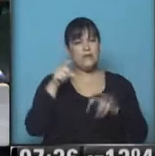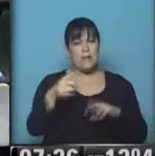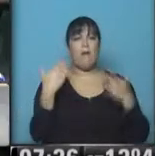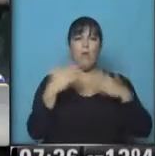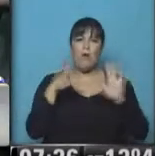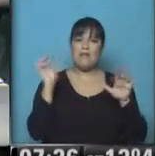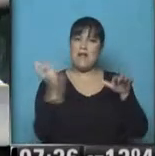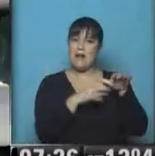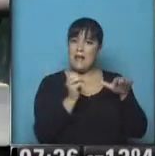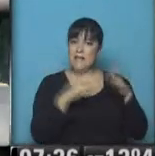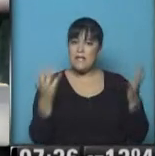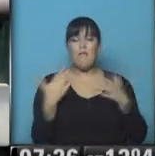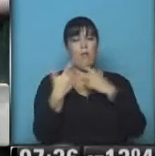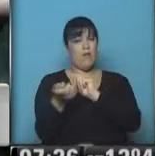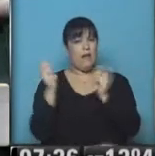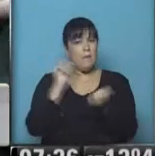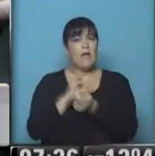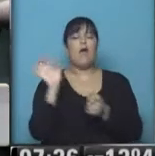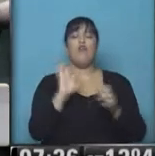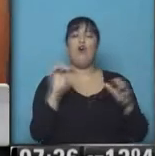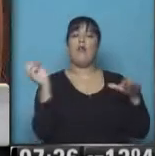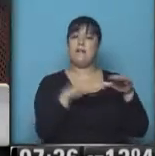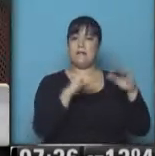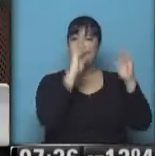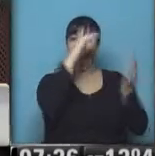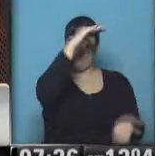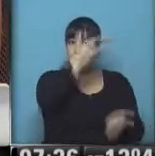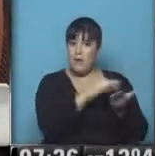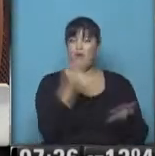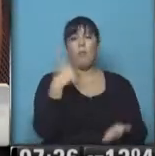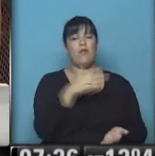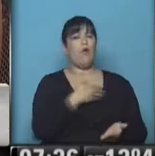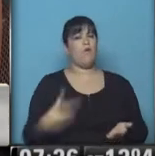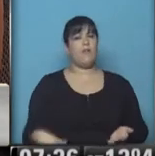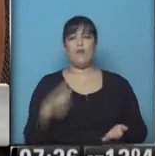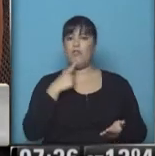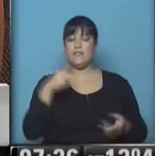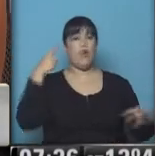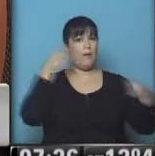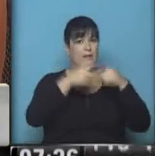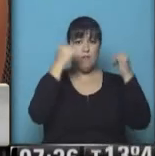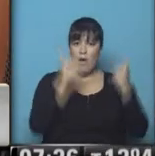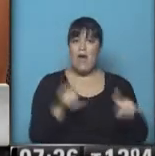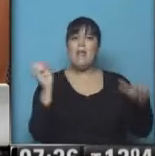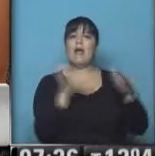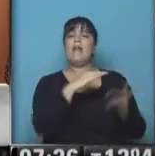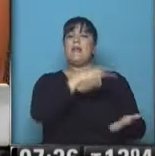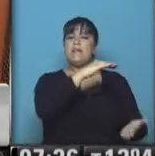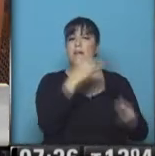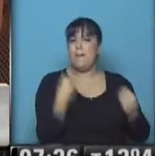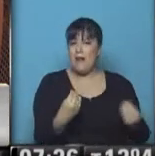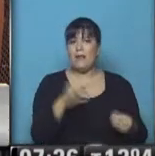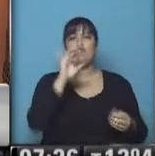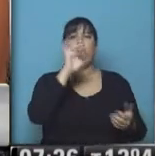quedar se puede modificar se puede reducir si la cantidad de reservas pero también el gobierno dice bueno las reservas tienen un fin para qué están el objetivo simplemente